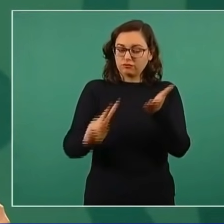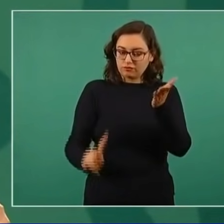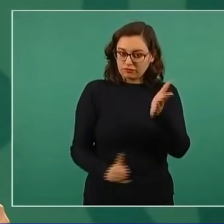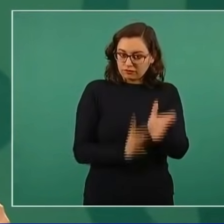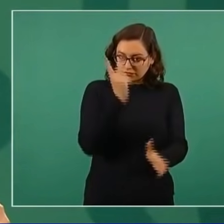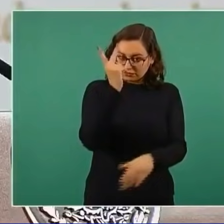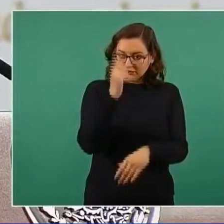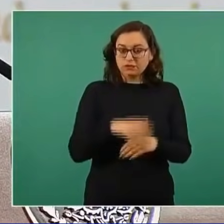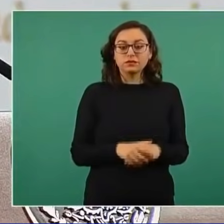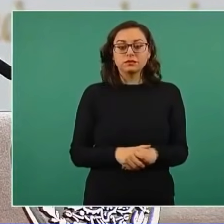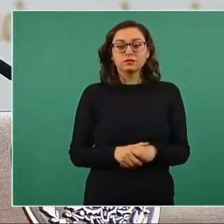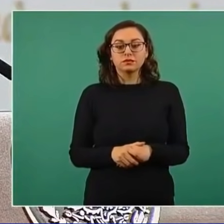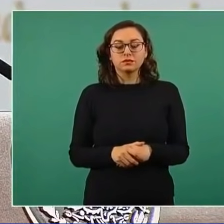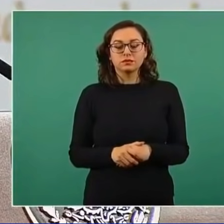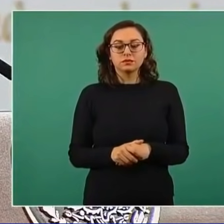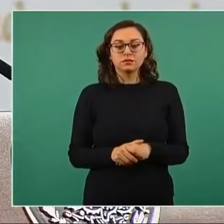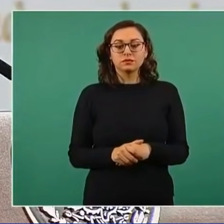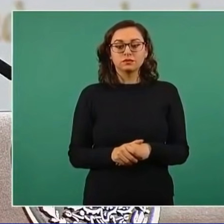y